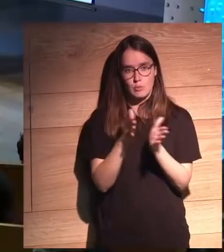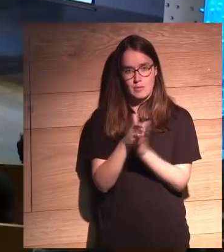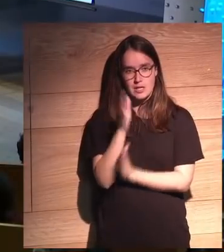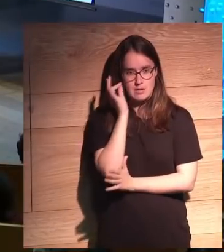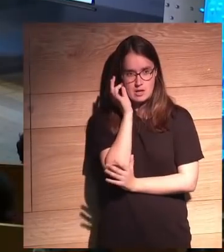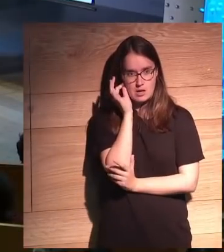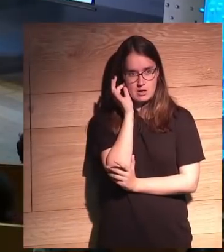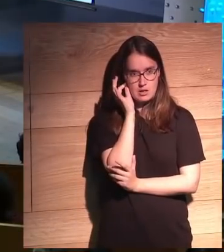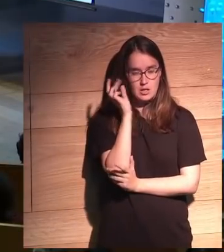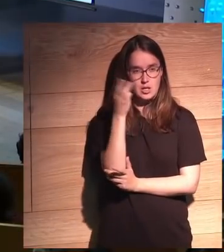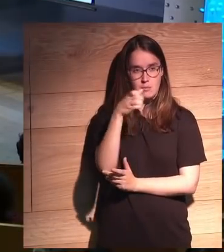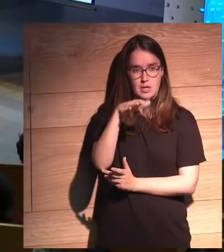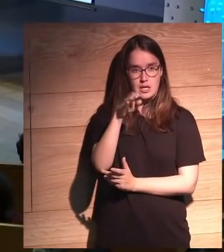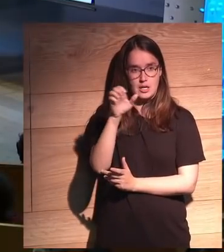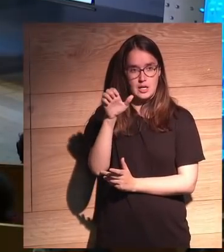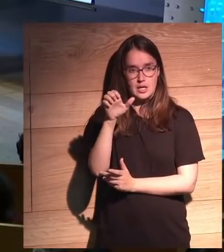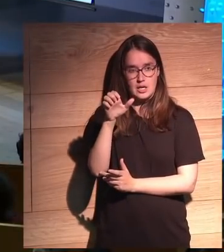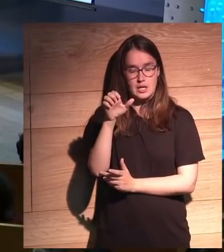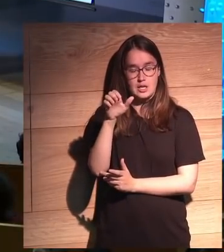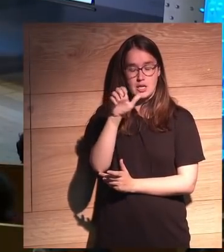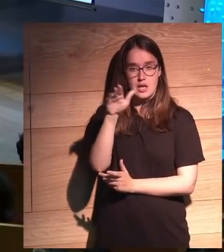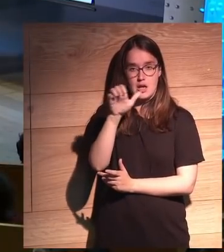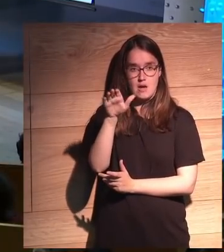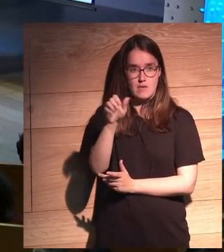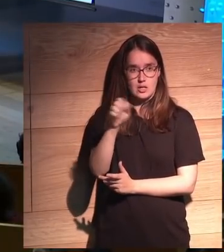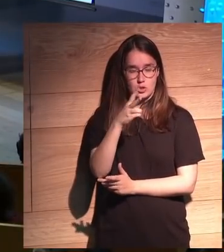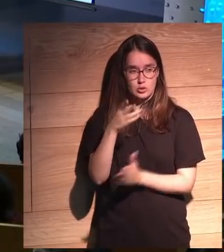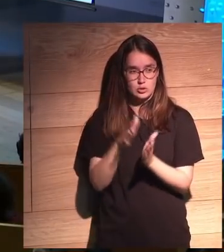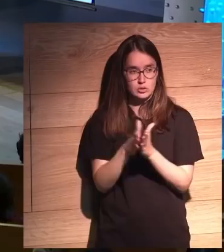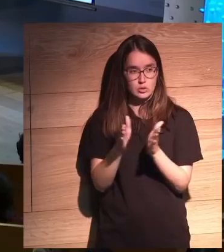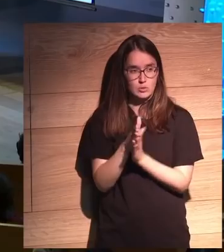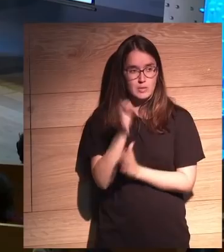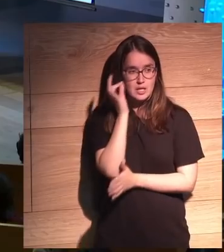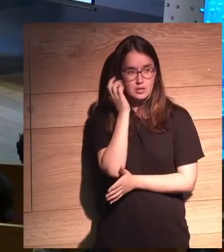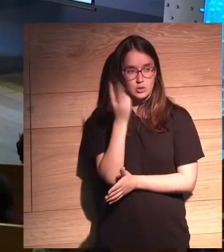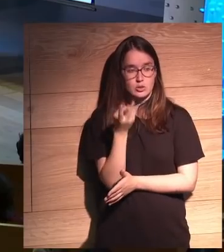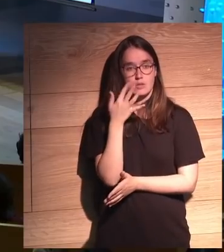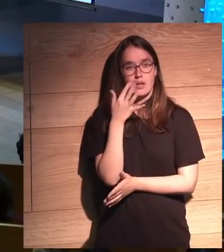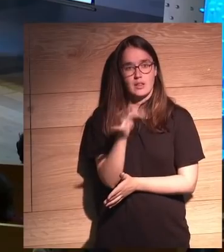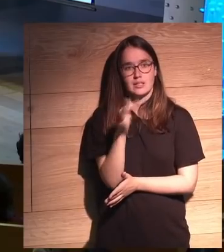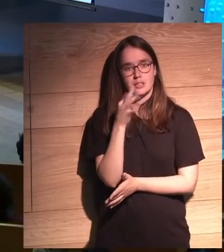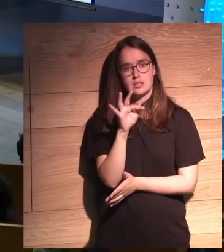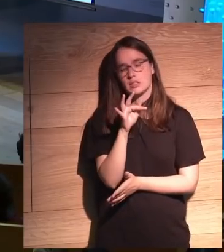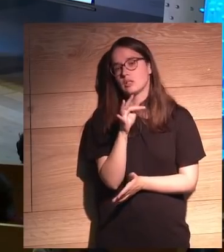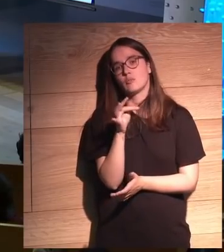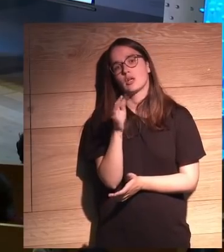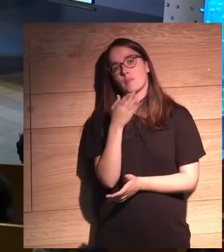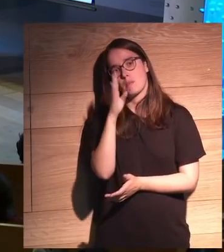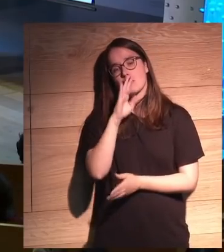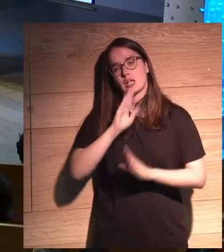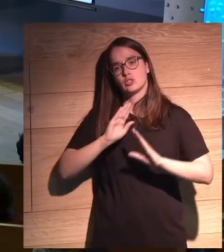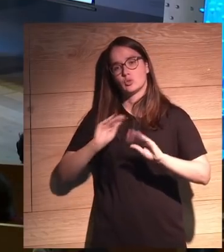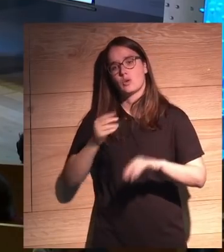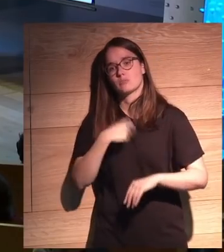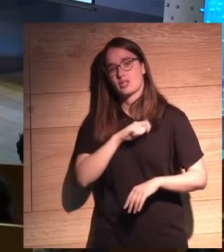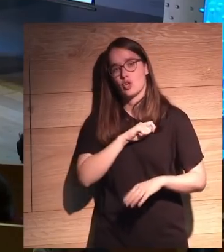compañeras, Mary Cassatt y Eva González, o González, que dicen los franceses, porque su padre, aunque era de origen español,